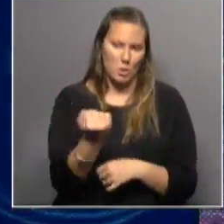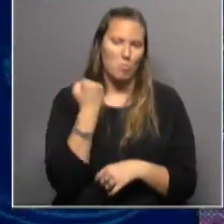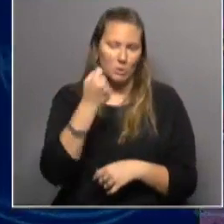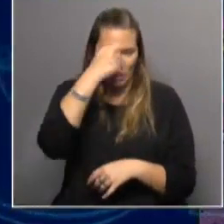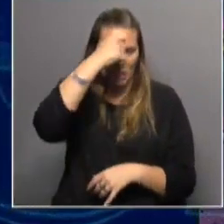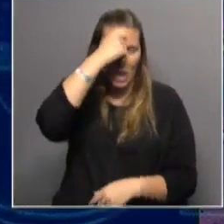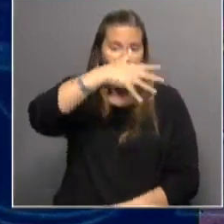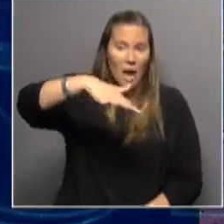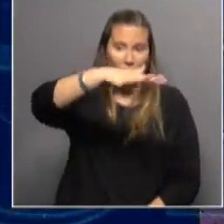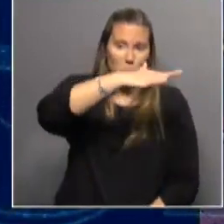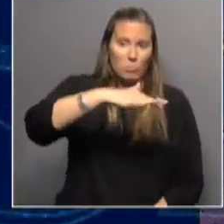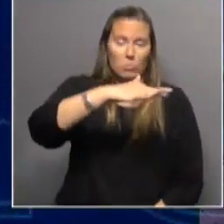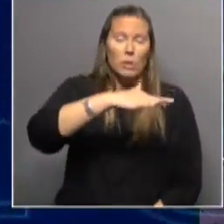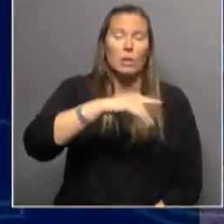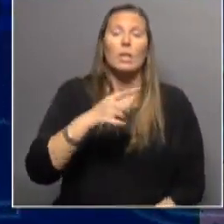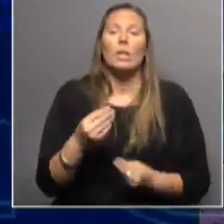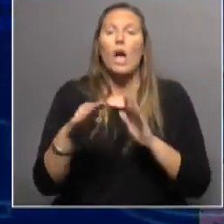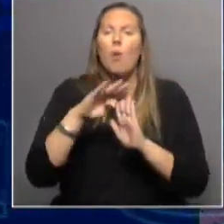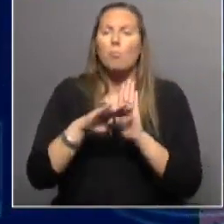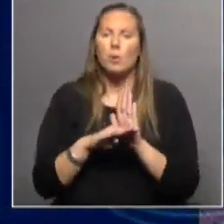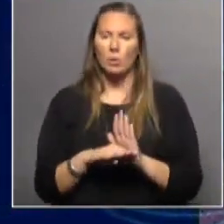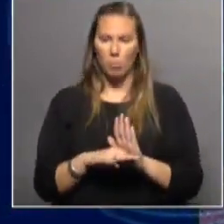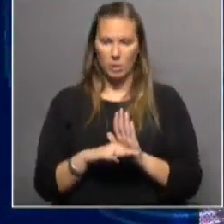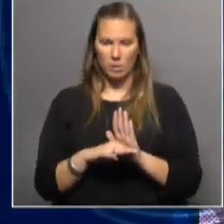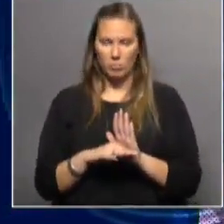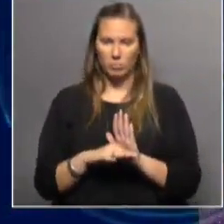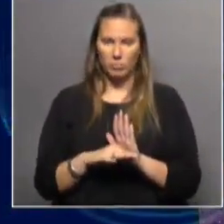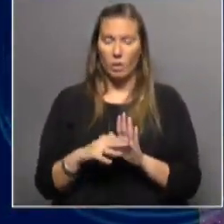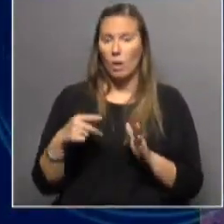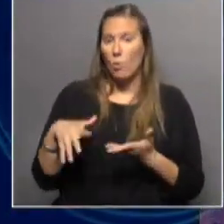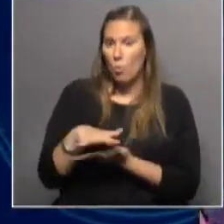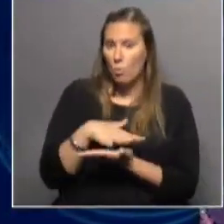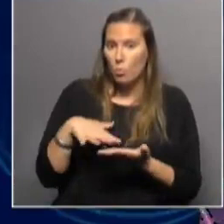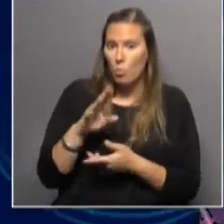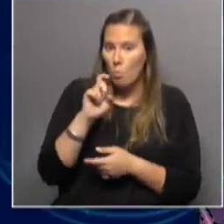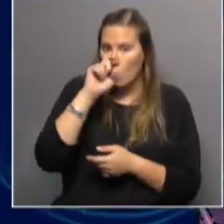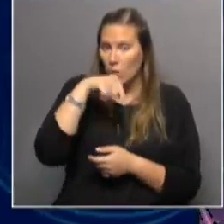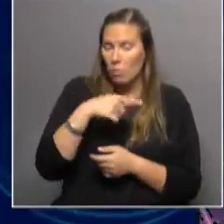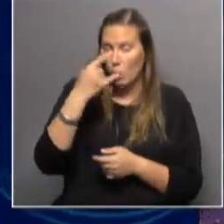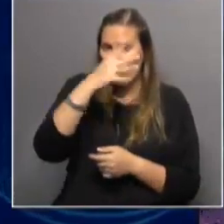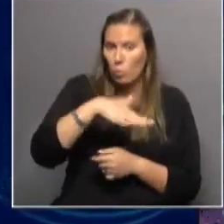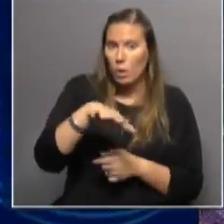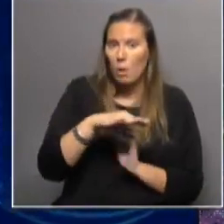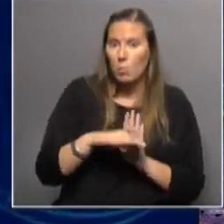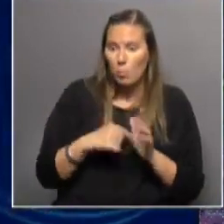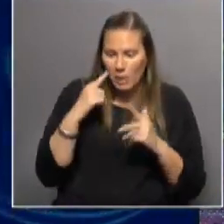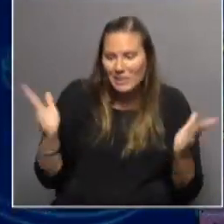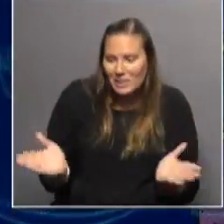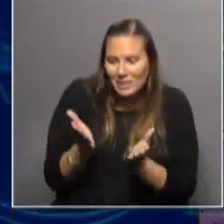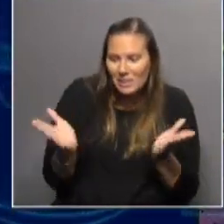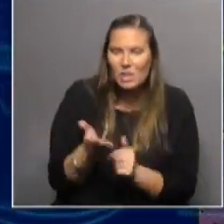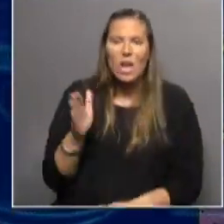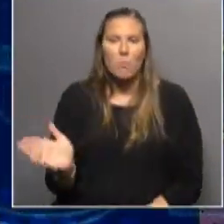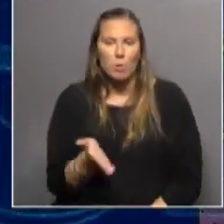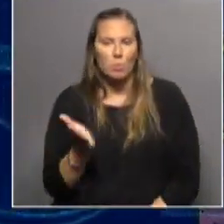y ¿qué programas están haciendo desde la unidad de Montevideo rural digamos o para estimular la producción